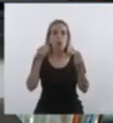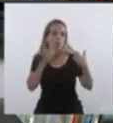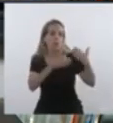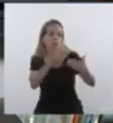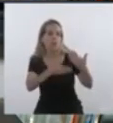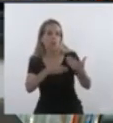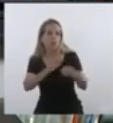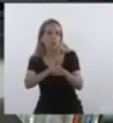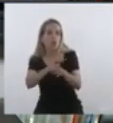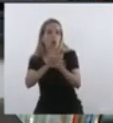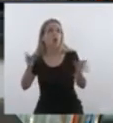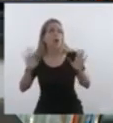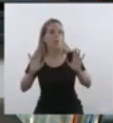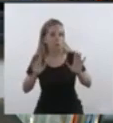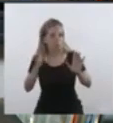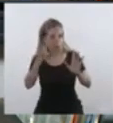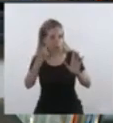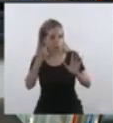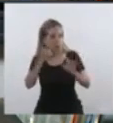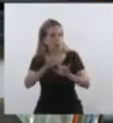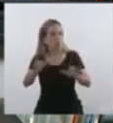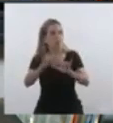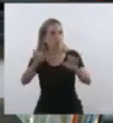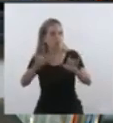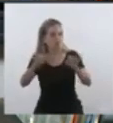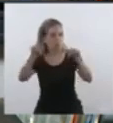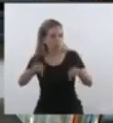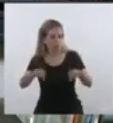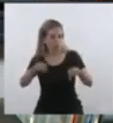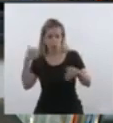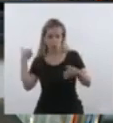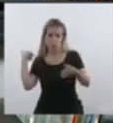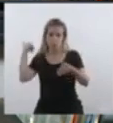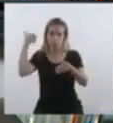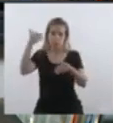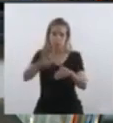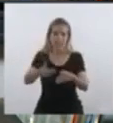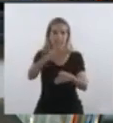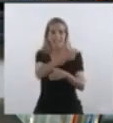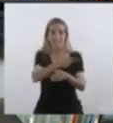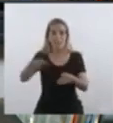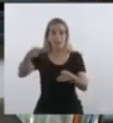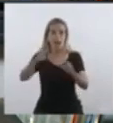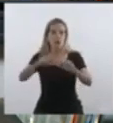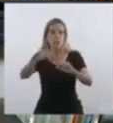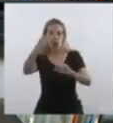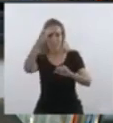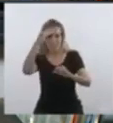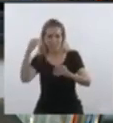dato. Estamos transcurriendo la semana número 15.